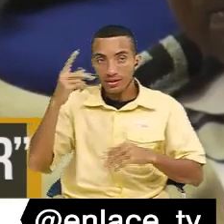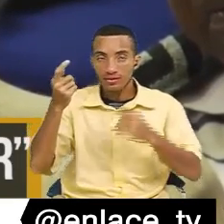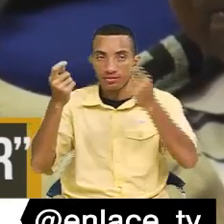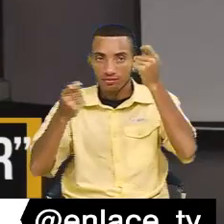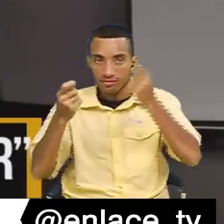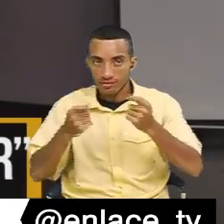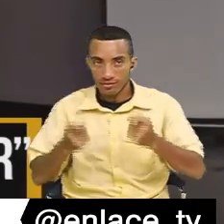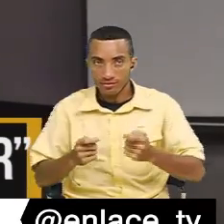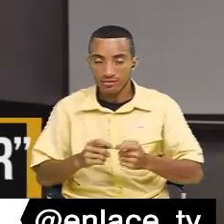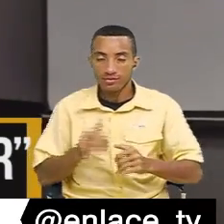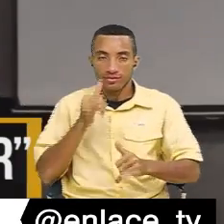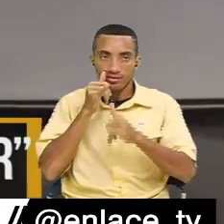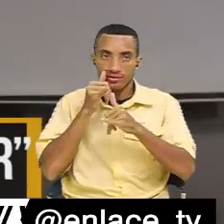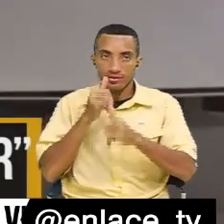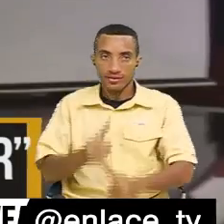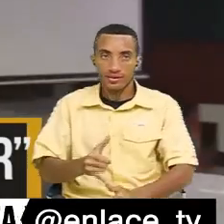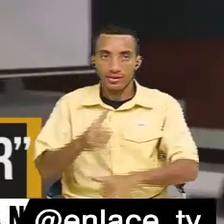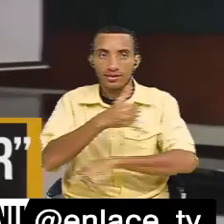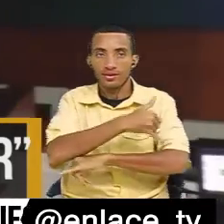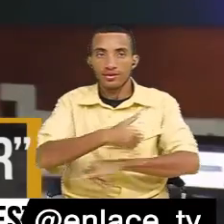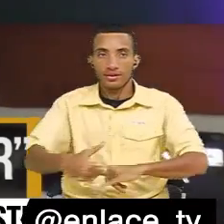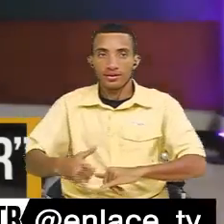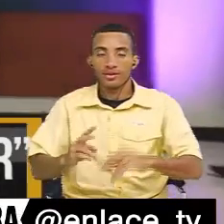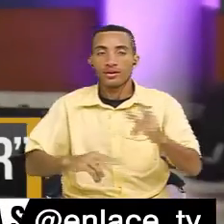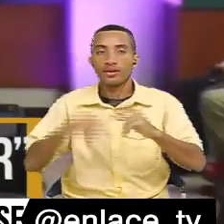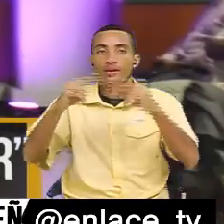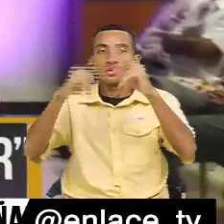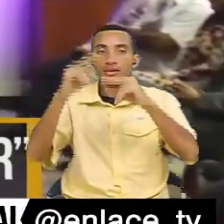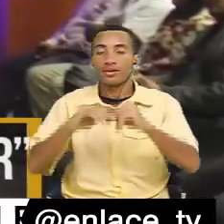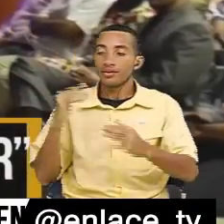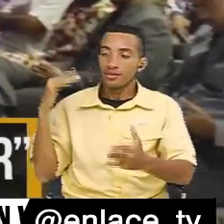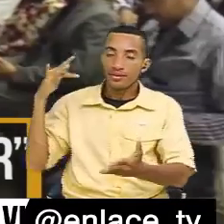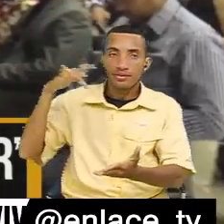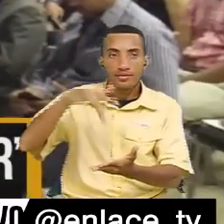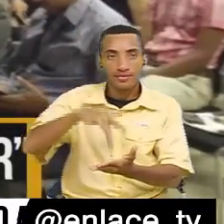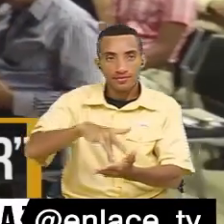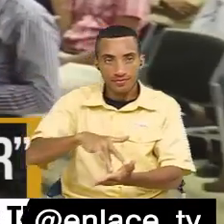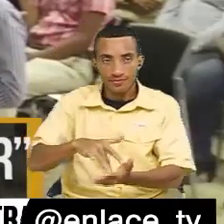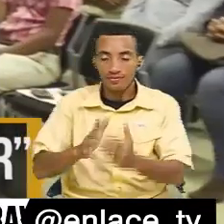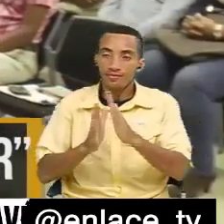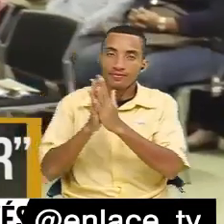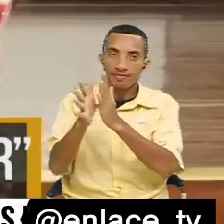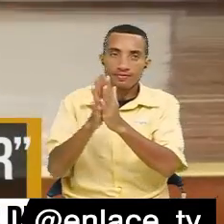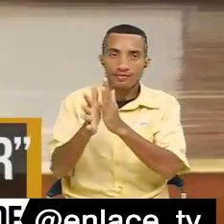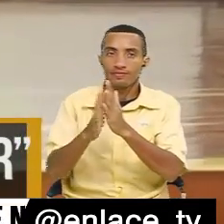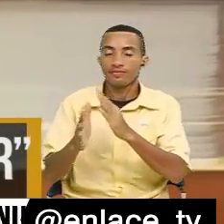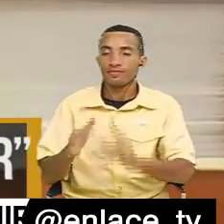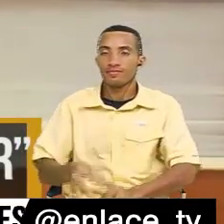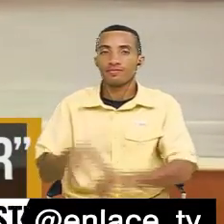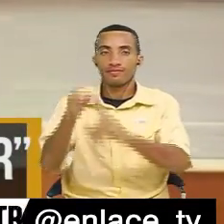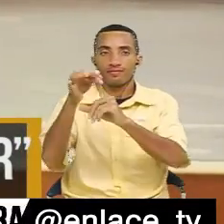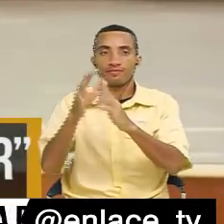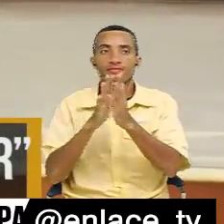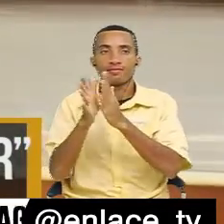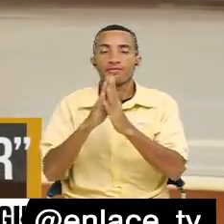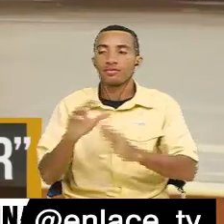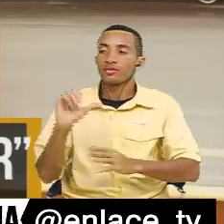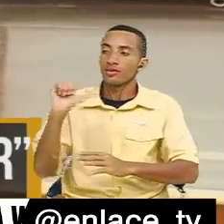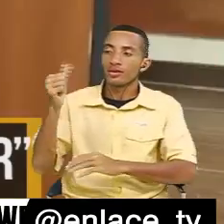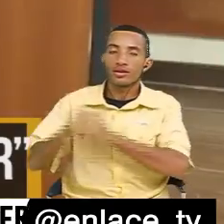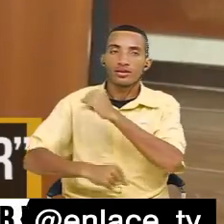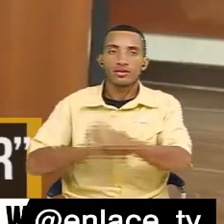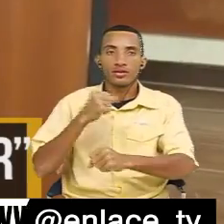civil de la Universidad de Guadalajara, participó del evento y fue el encargado del prólogo de la publicación especial en el marco de los 10 años del Centro